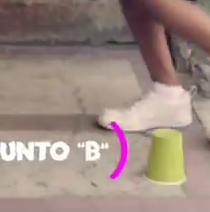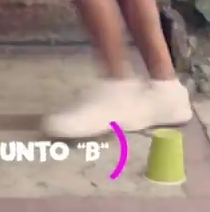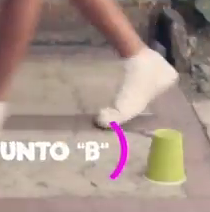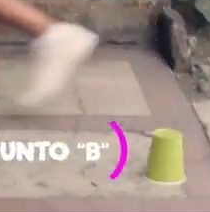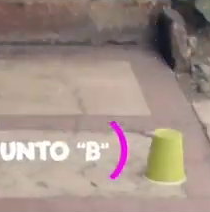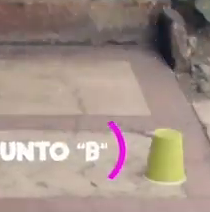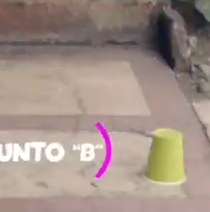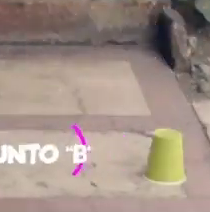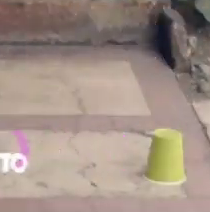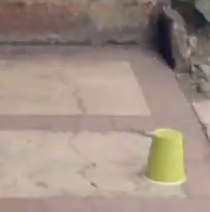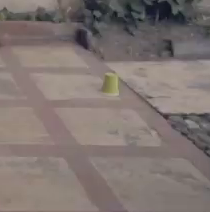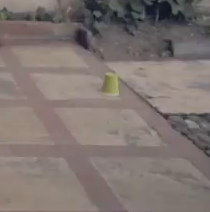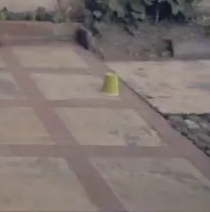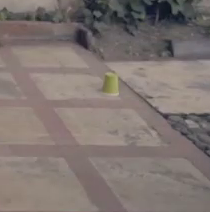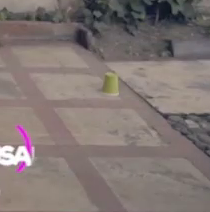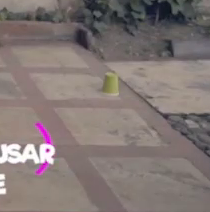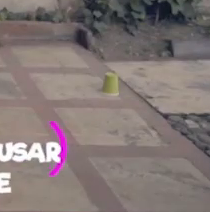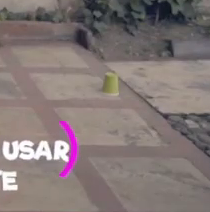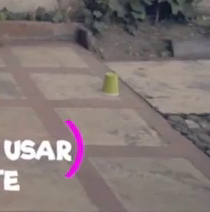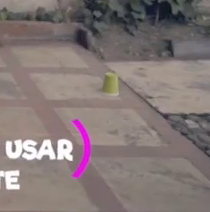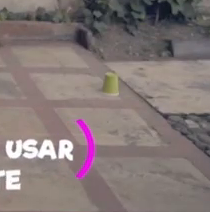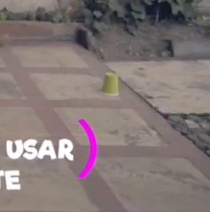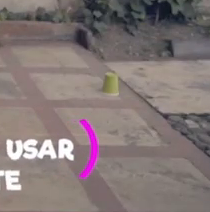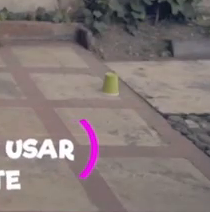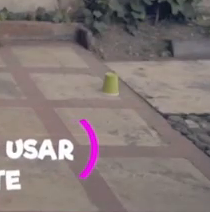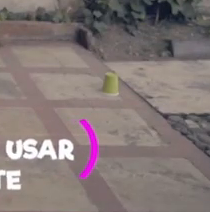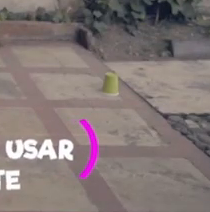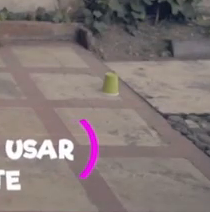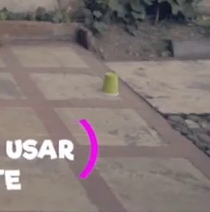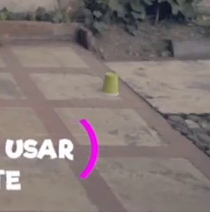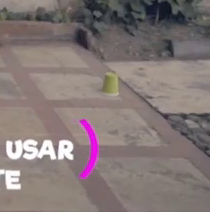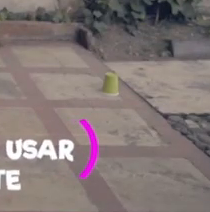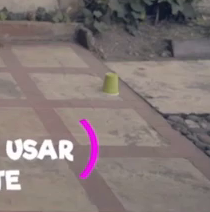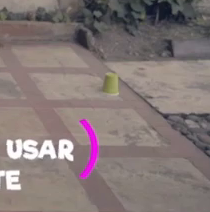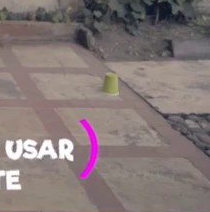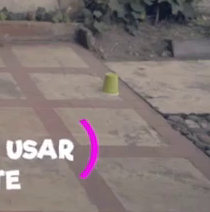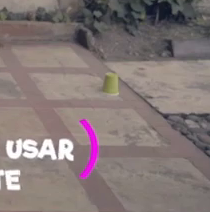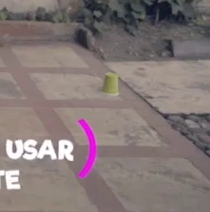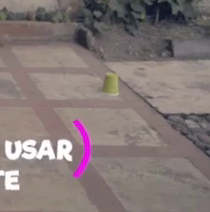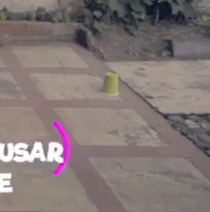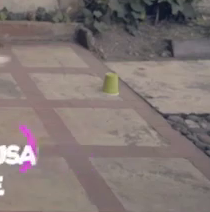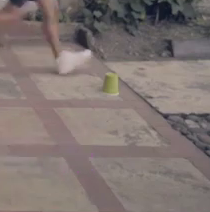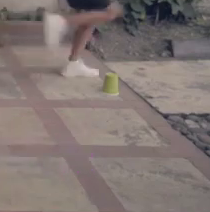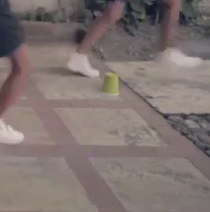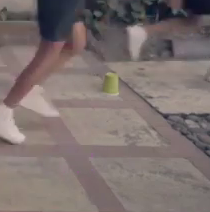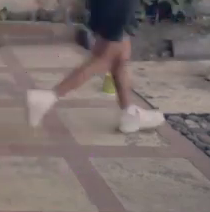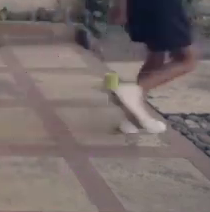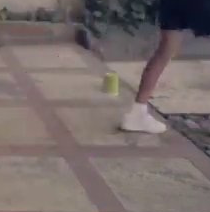Thank you.